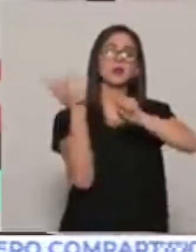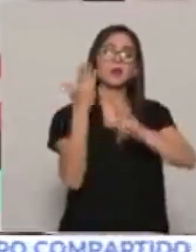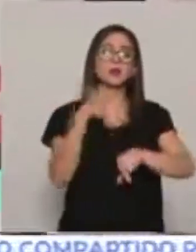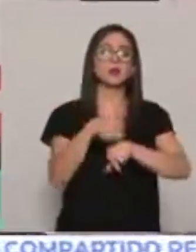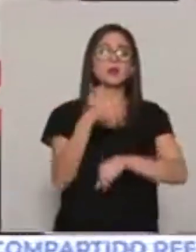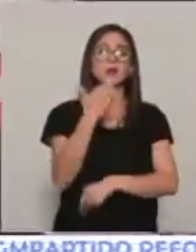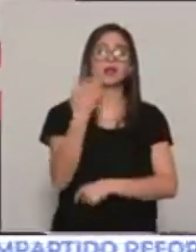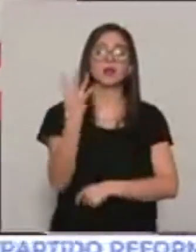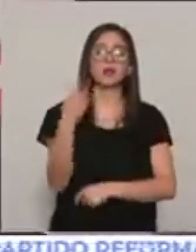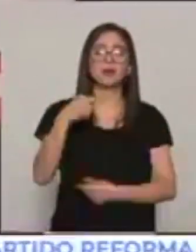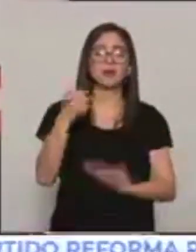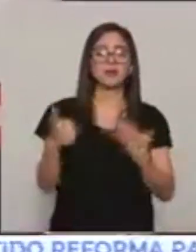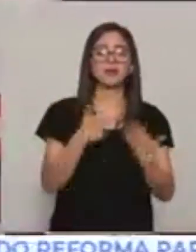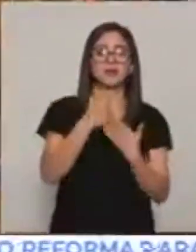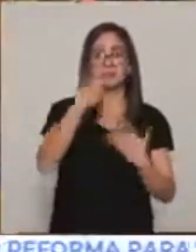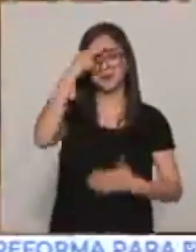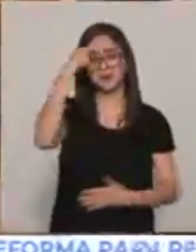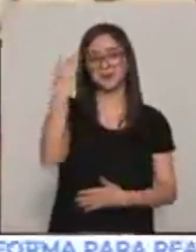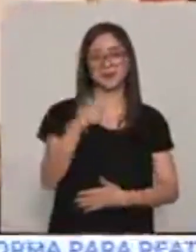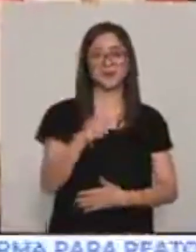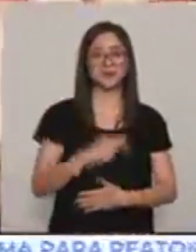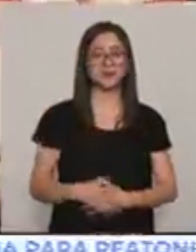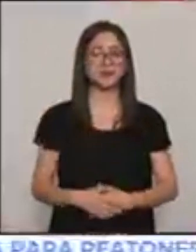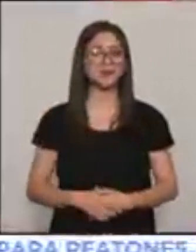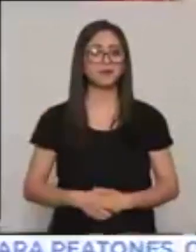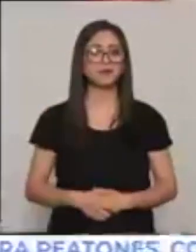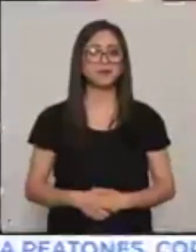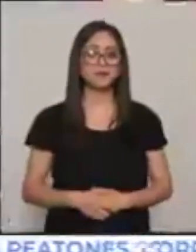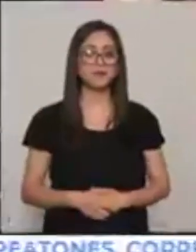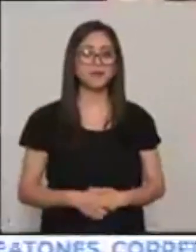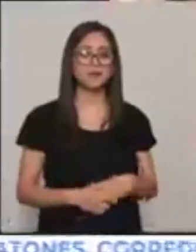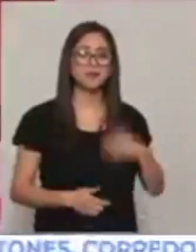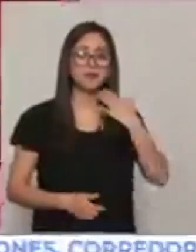aquí en la Ciudad de México.